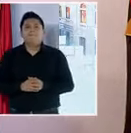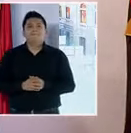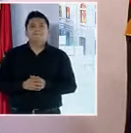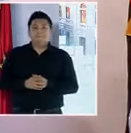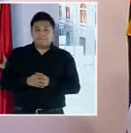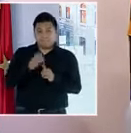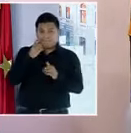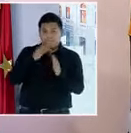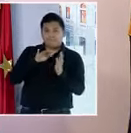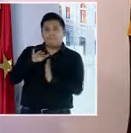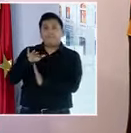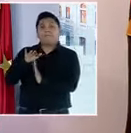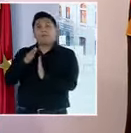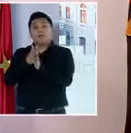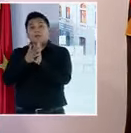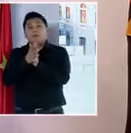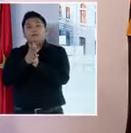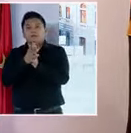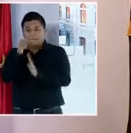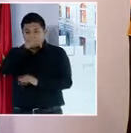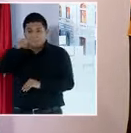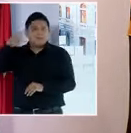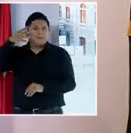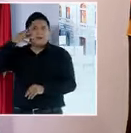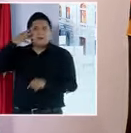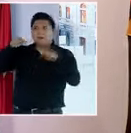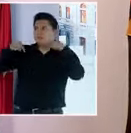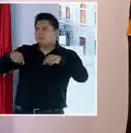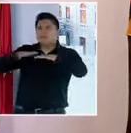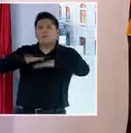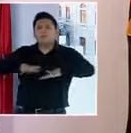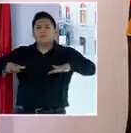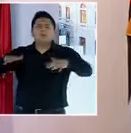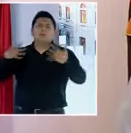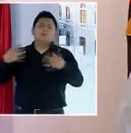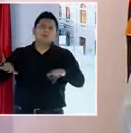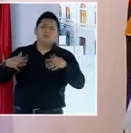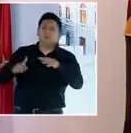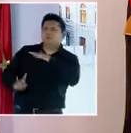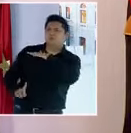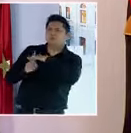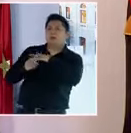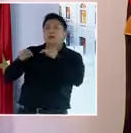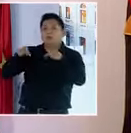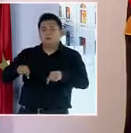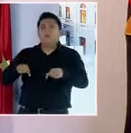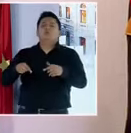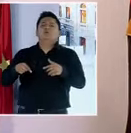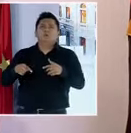Norte de Santander, esta tierra que nos vio nacer,